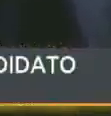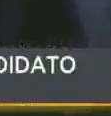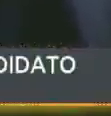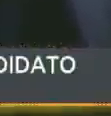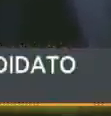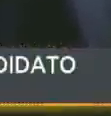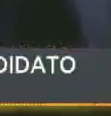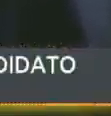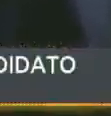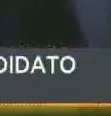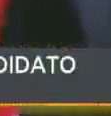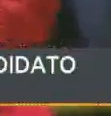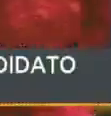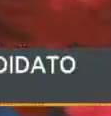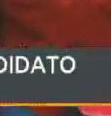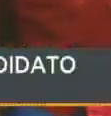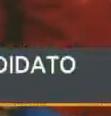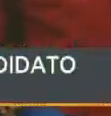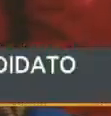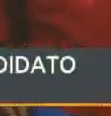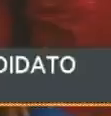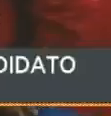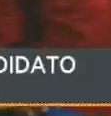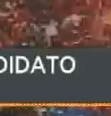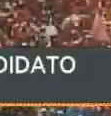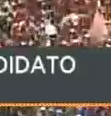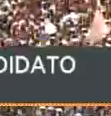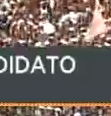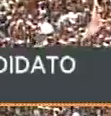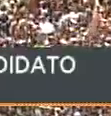¿Dónde está la clase obrera de Guayana?